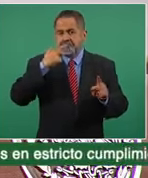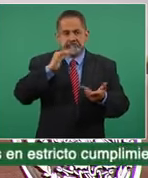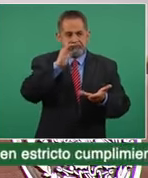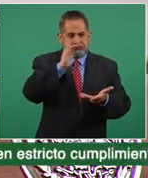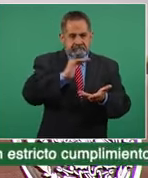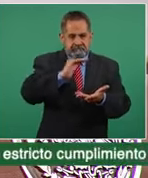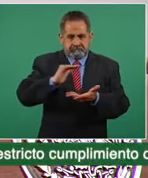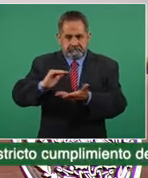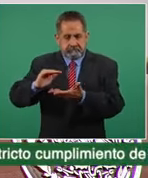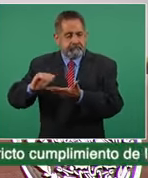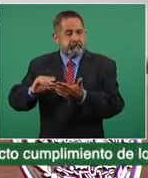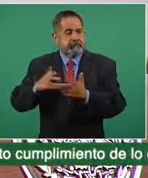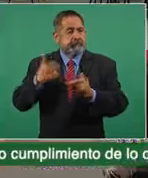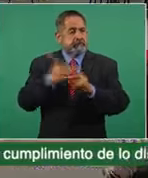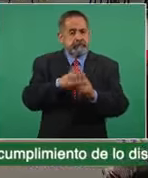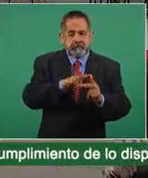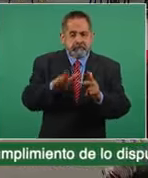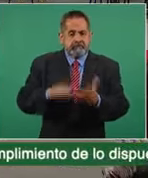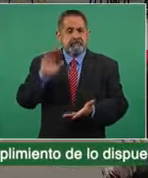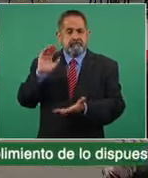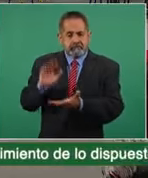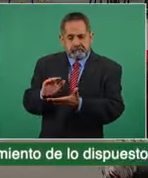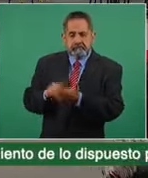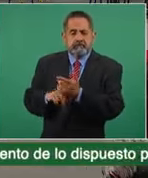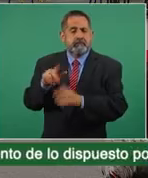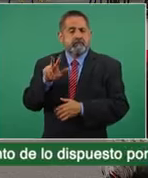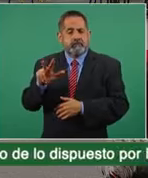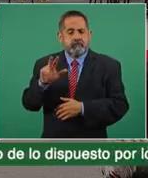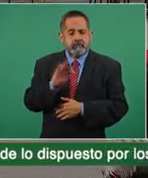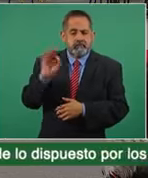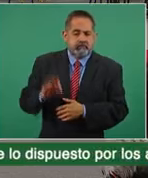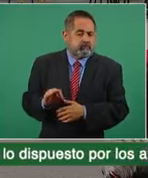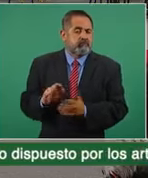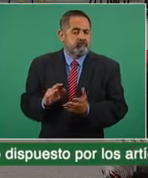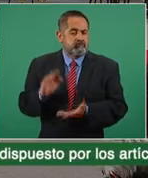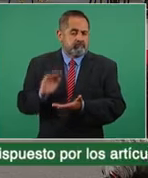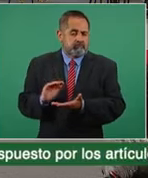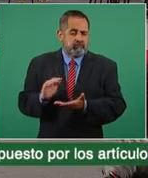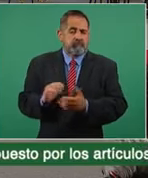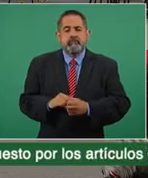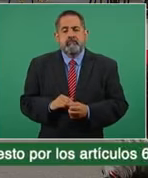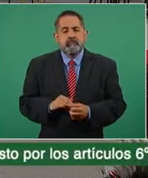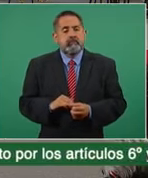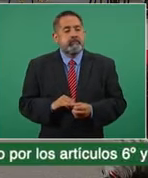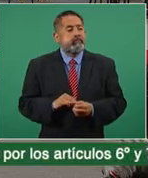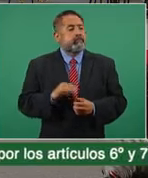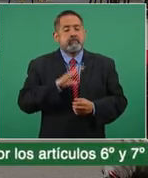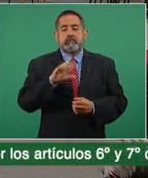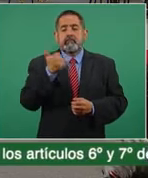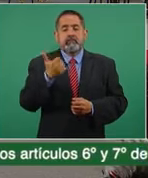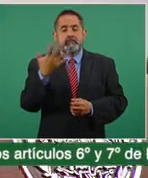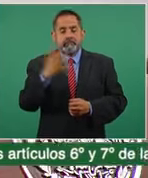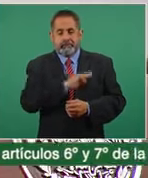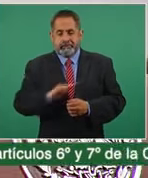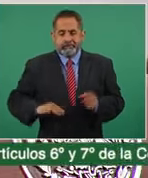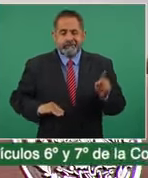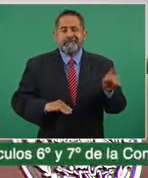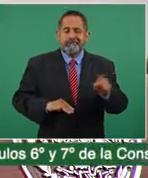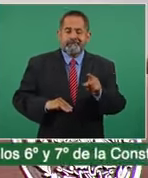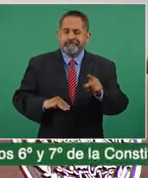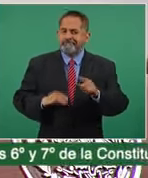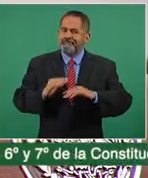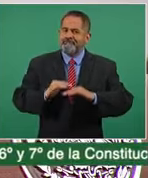el homicidio se redujo 18%, mientras que en otros 5 municipios tuvimos un aumento